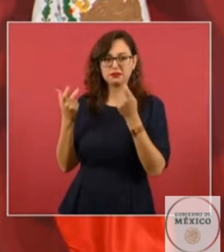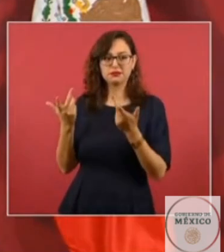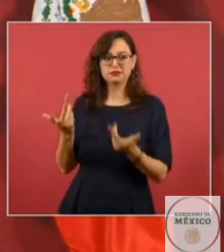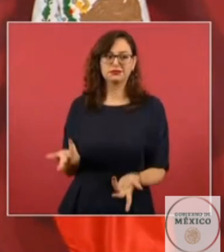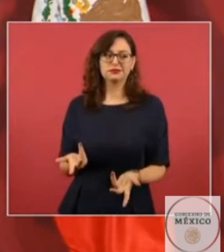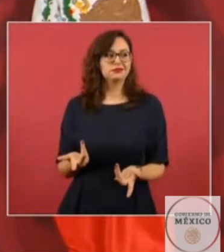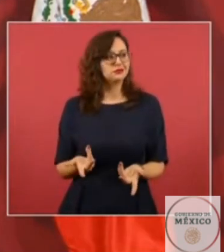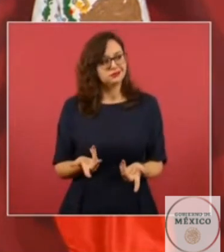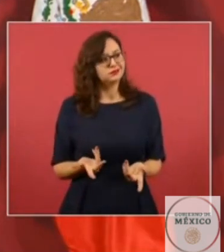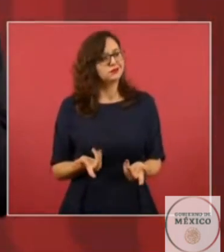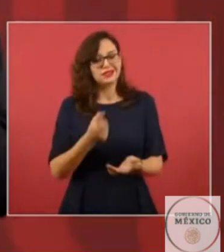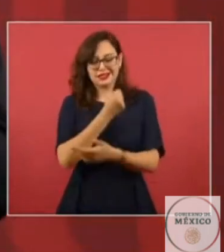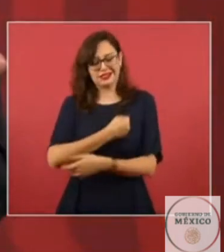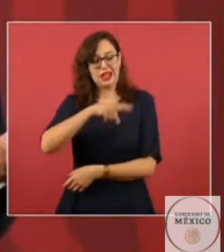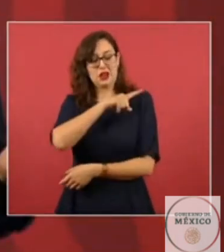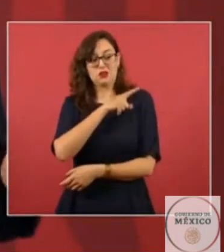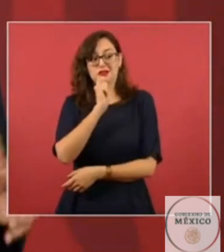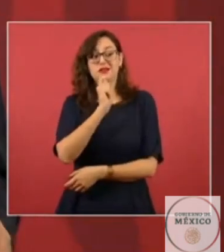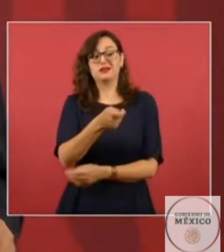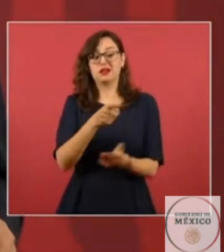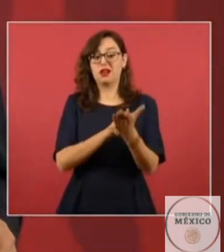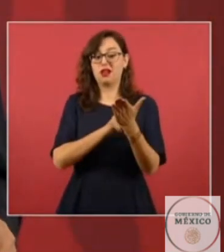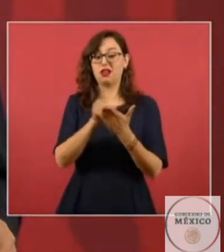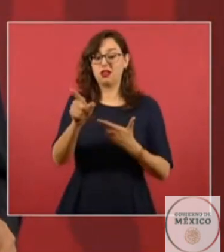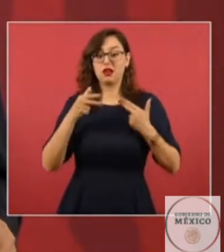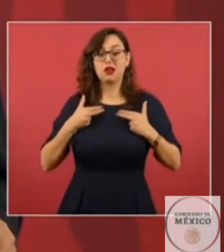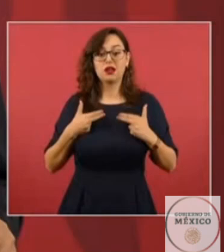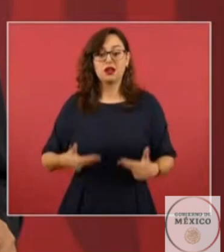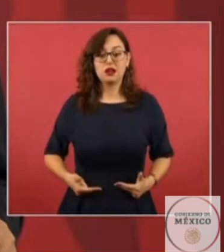O sea, la salud es un derecho humano.